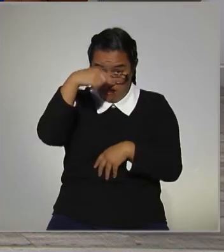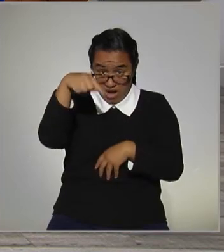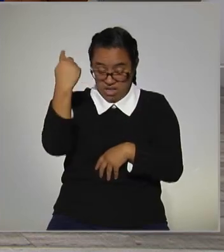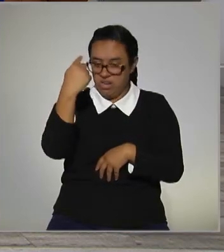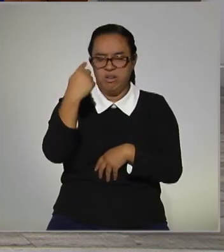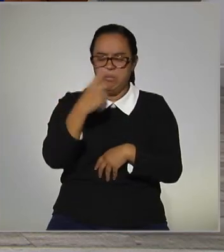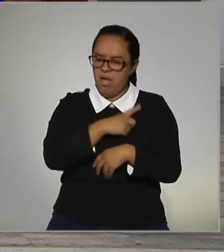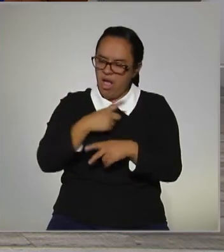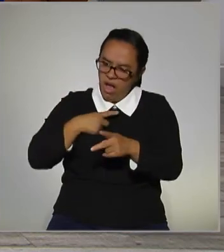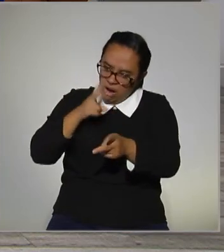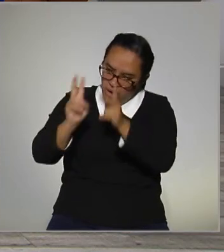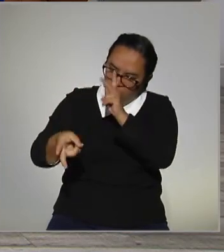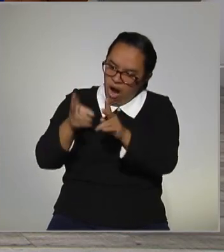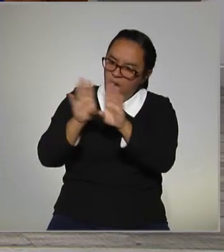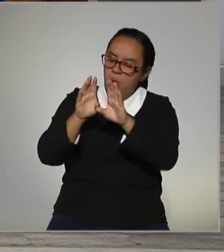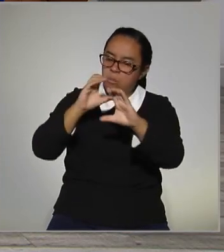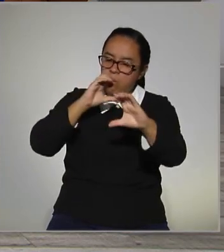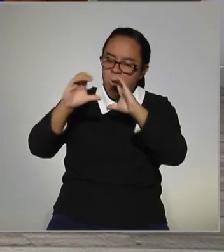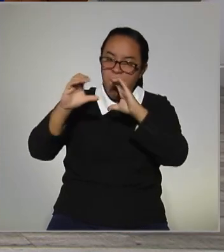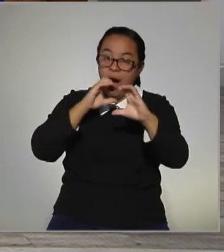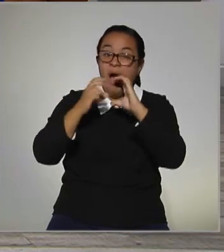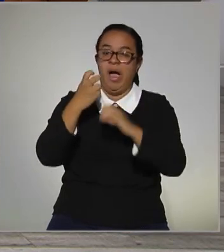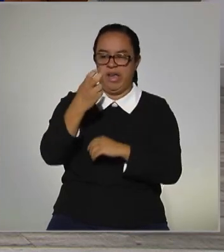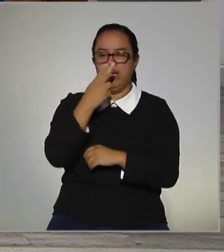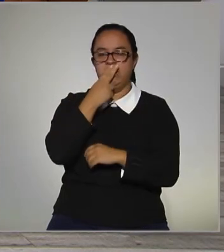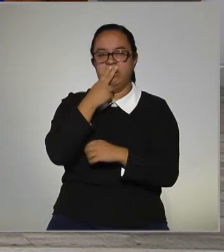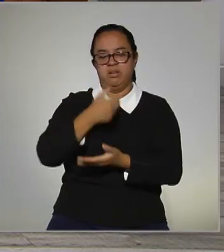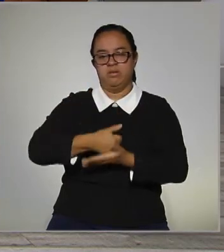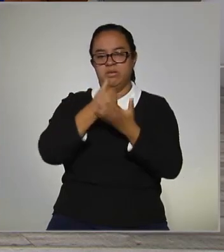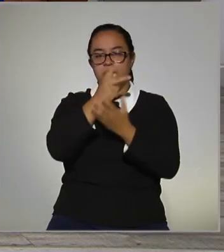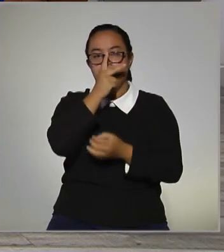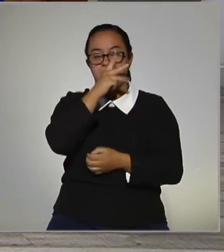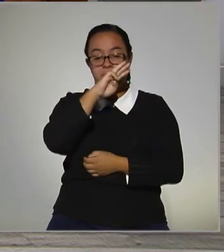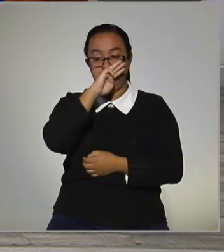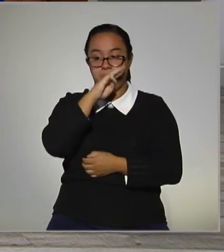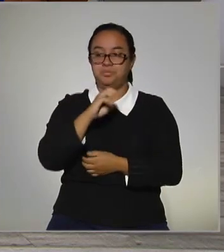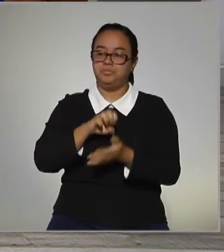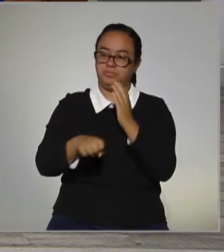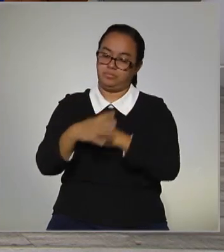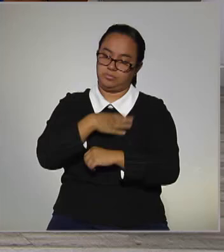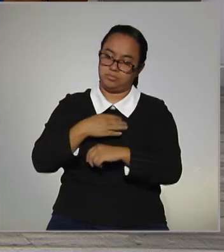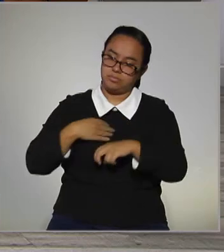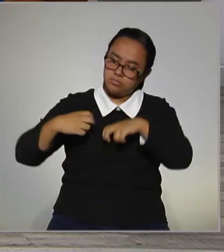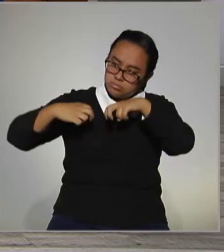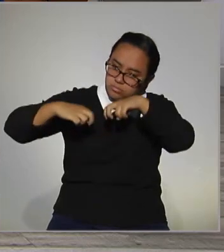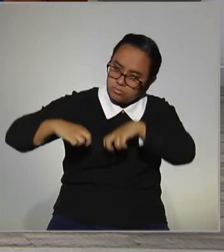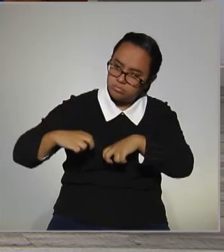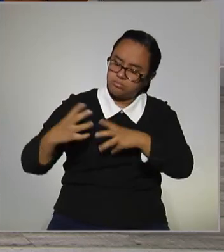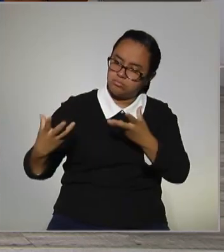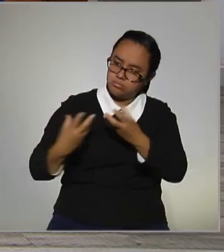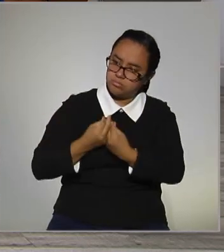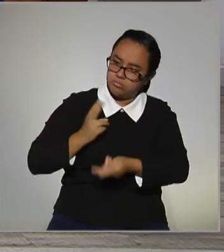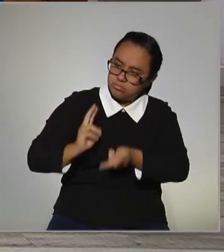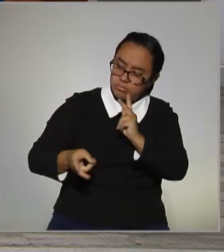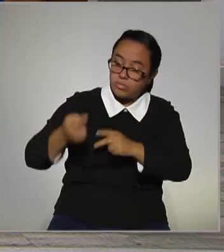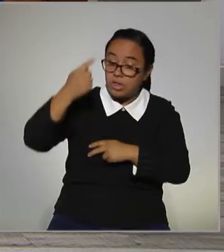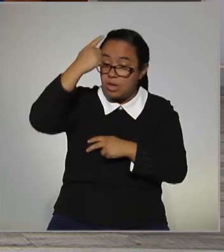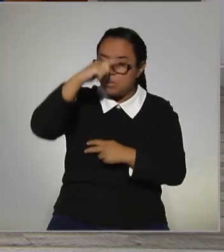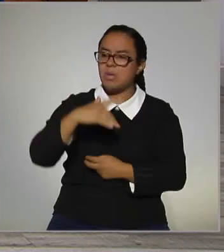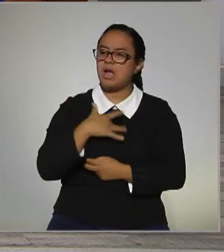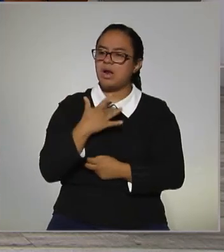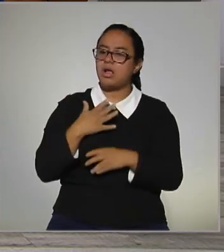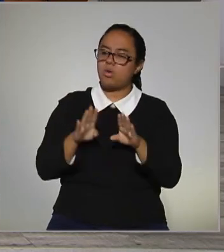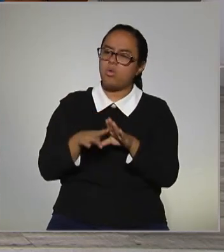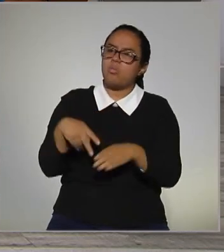hablarlo, comunicarlo. Y por eso es la función de los padres, poderme sentar con mi hijo, poderme sentar con mi hija para experimentar qué es lo que